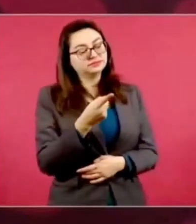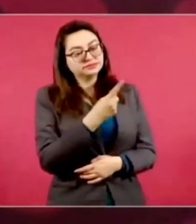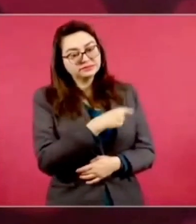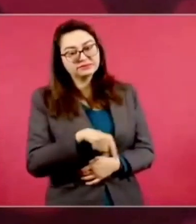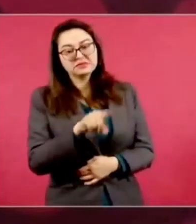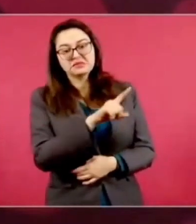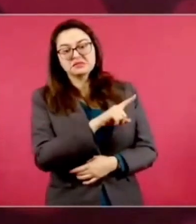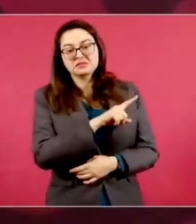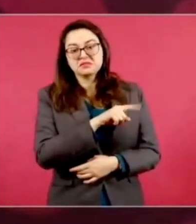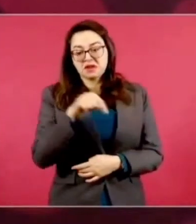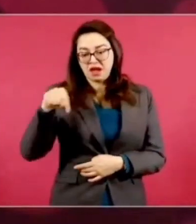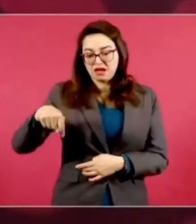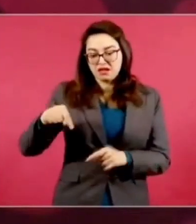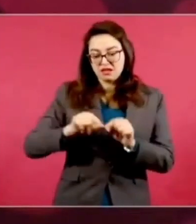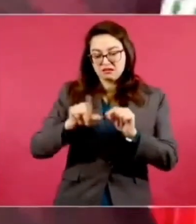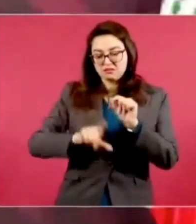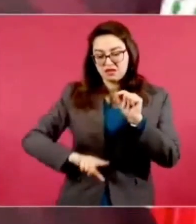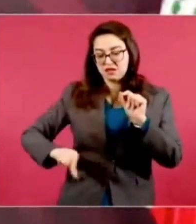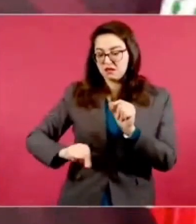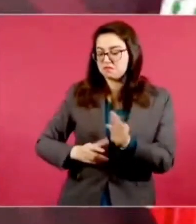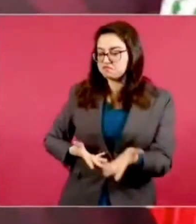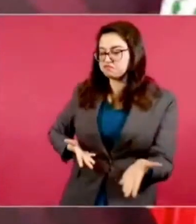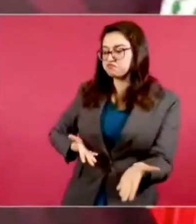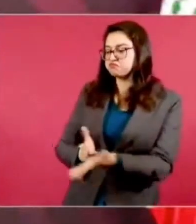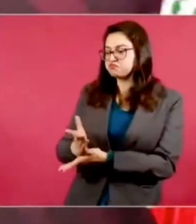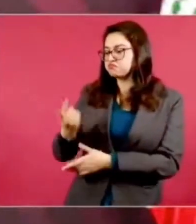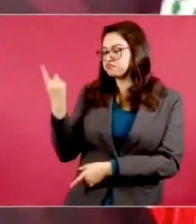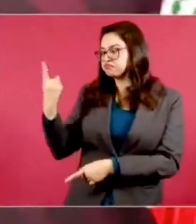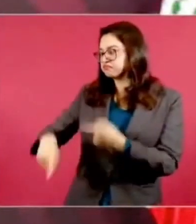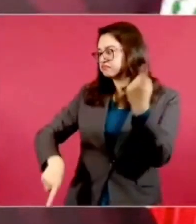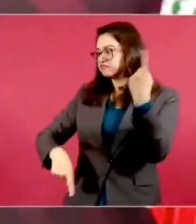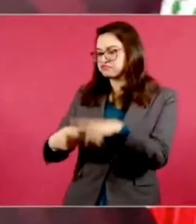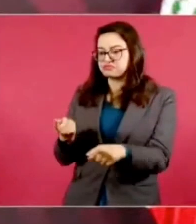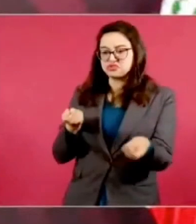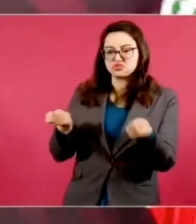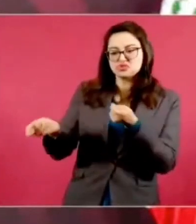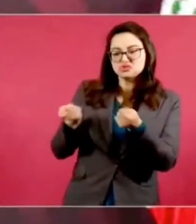sin pedir permiso, y ellos mandaban.